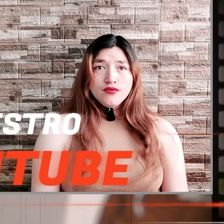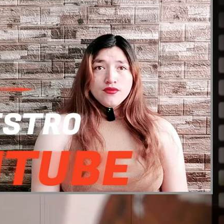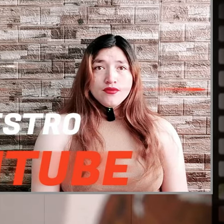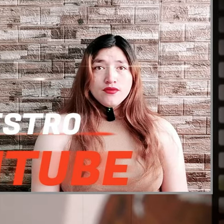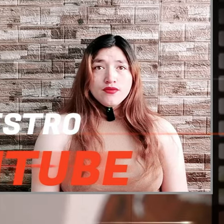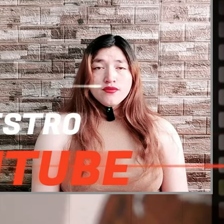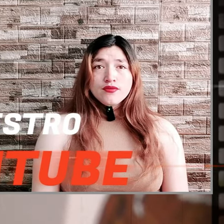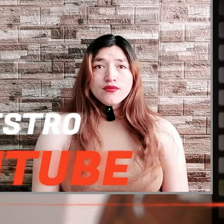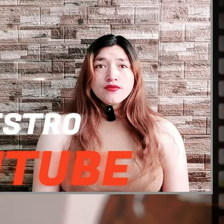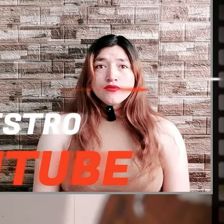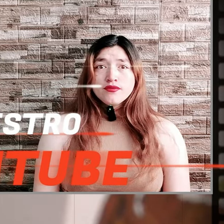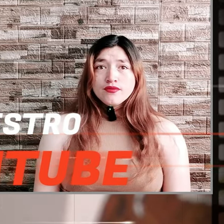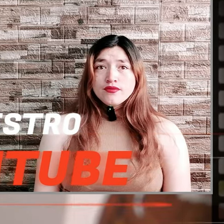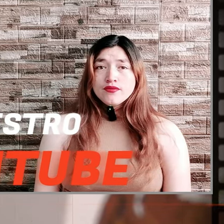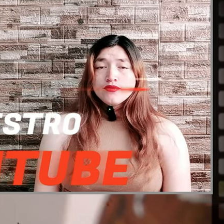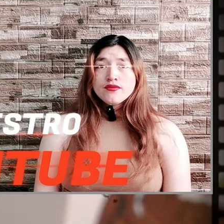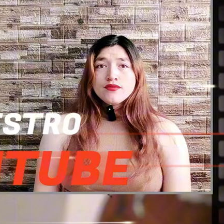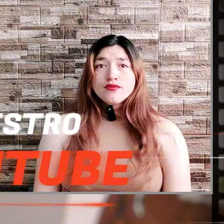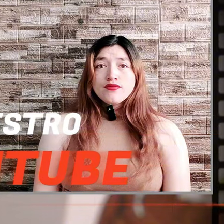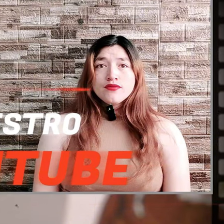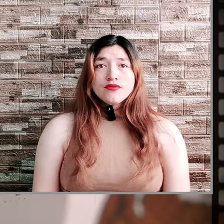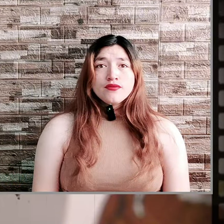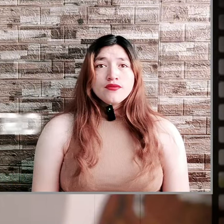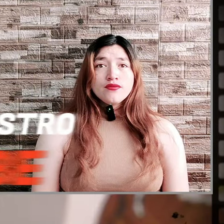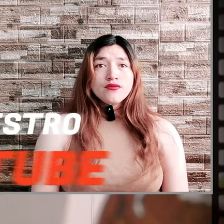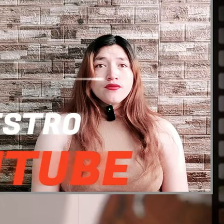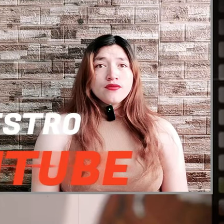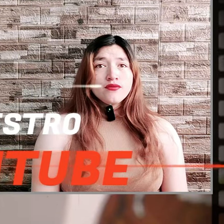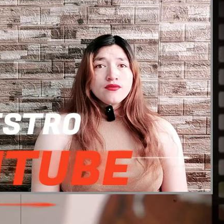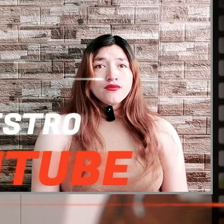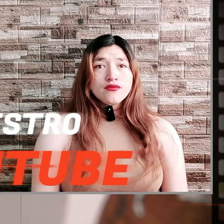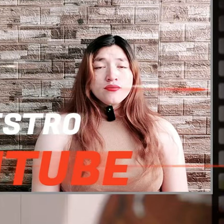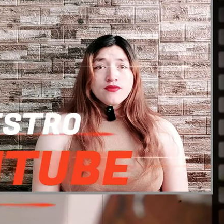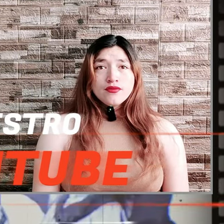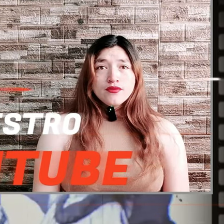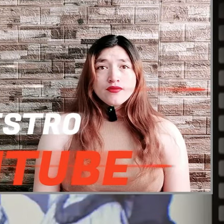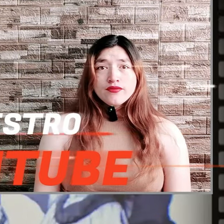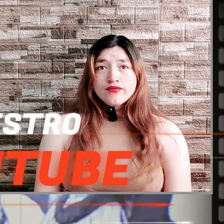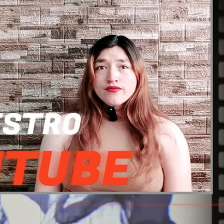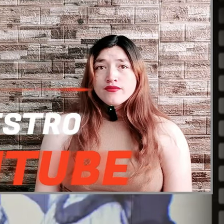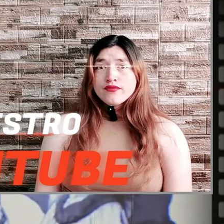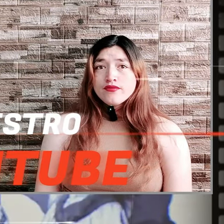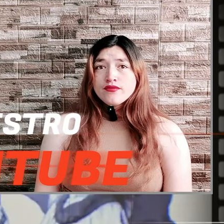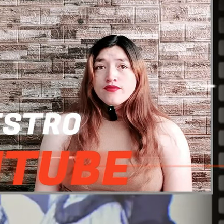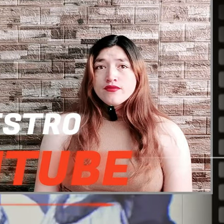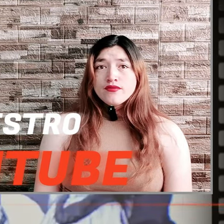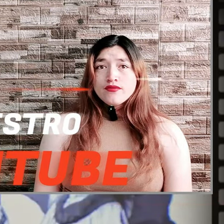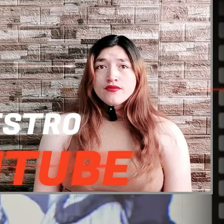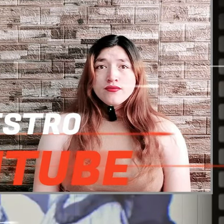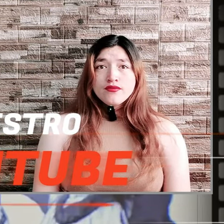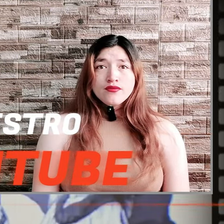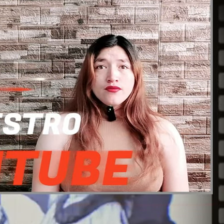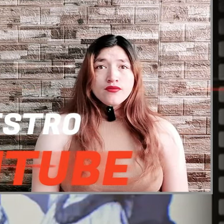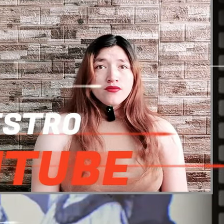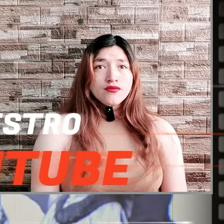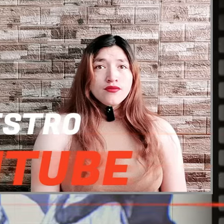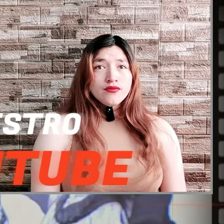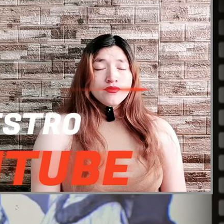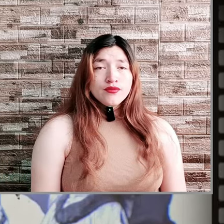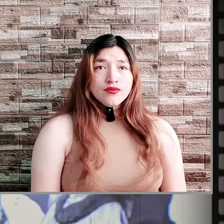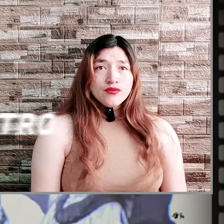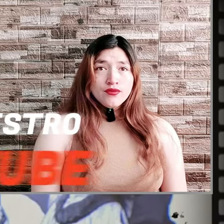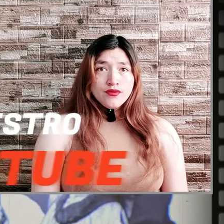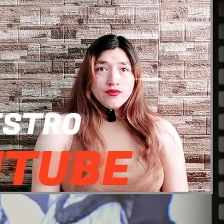la visión también de cómo está esta dependencia, digamos, de China, pues